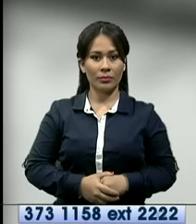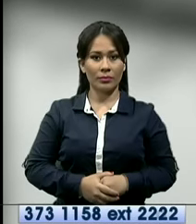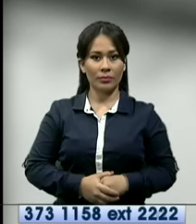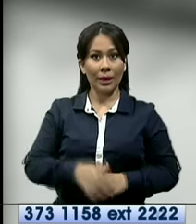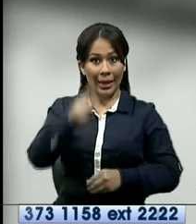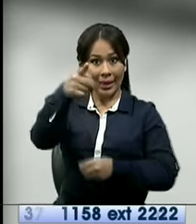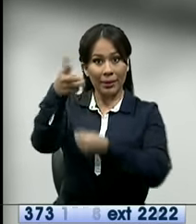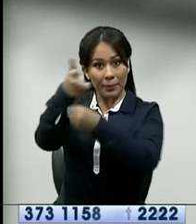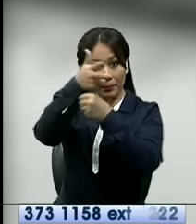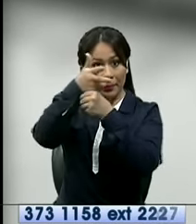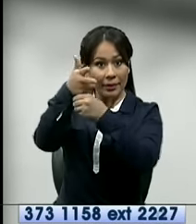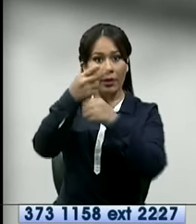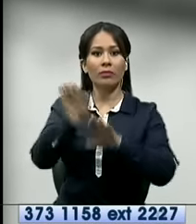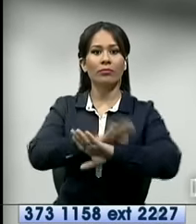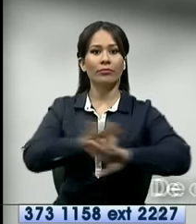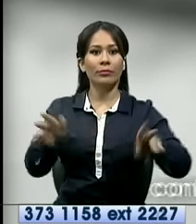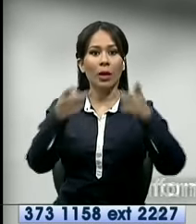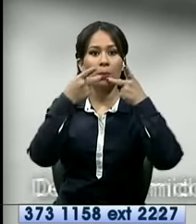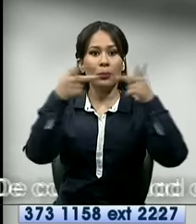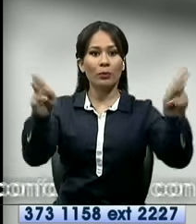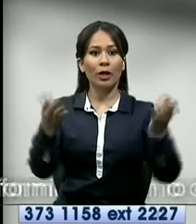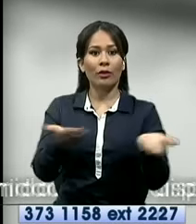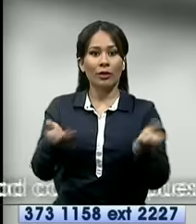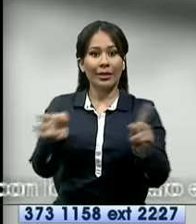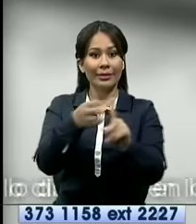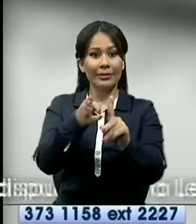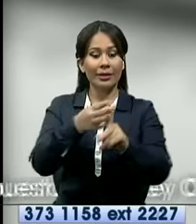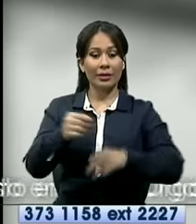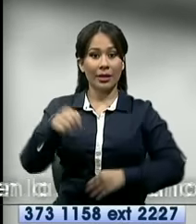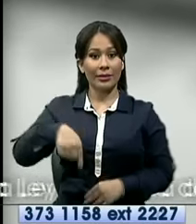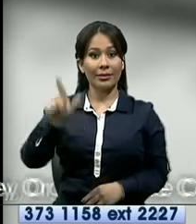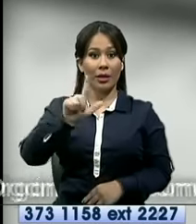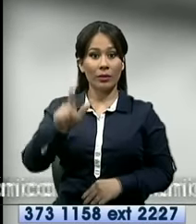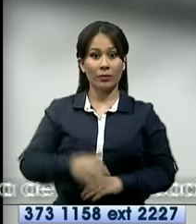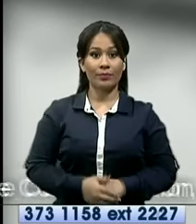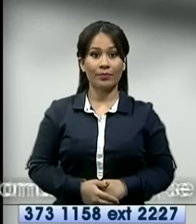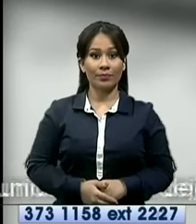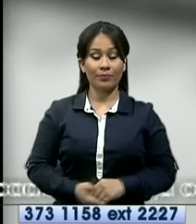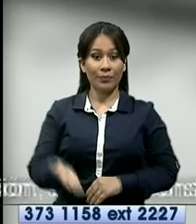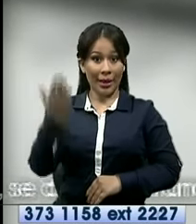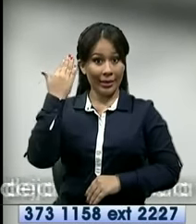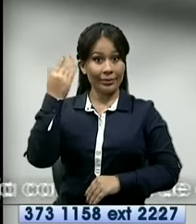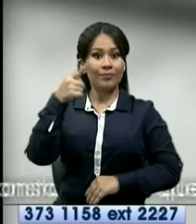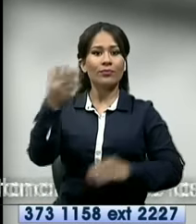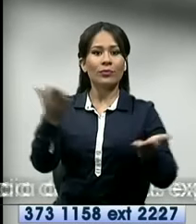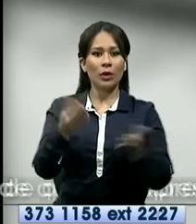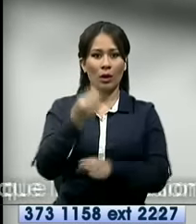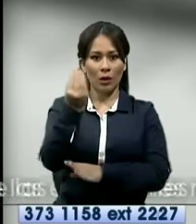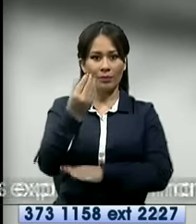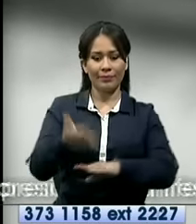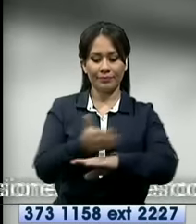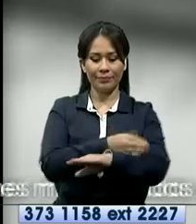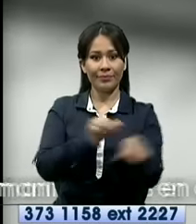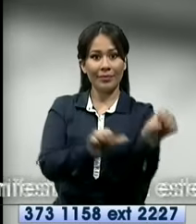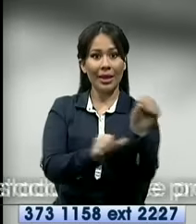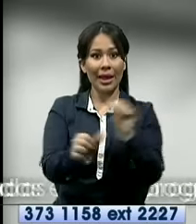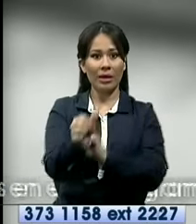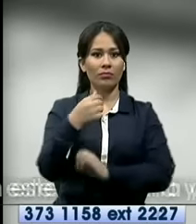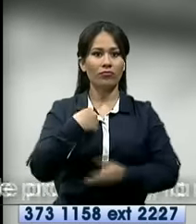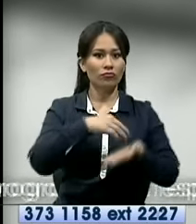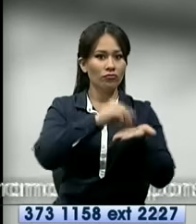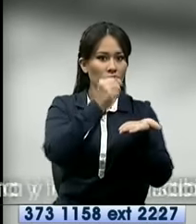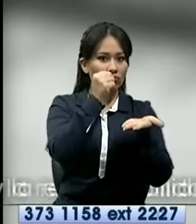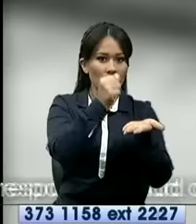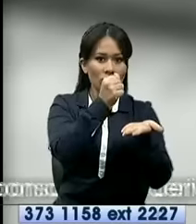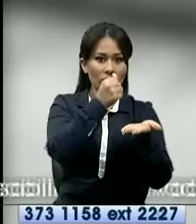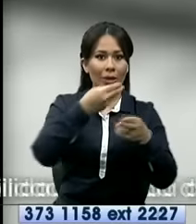El video empezó a circular el lunes en las redes sociales. En él se observa a un adolescente en un salón de clases, consumiendo al parecer la